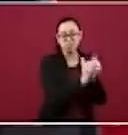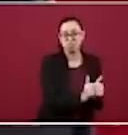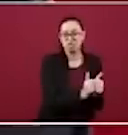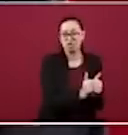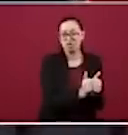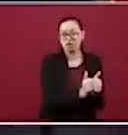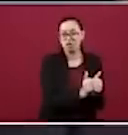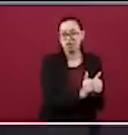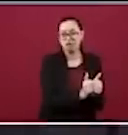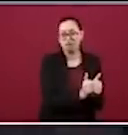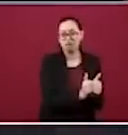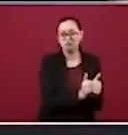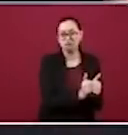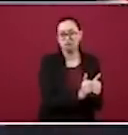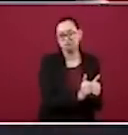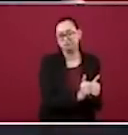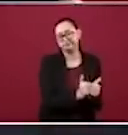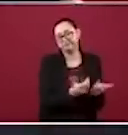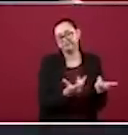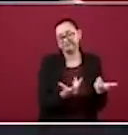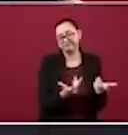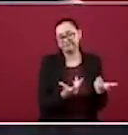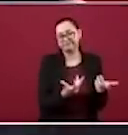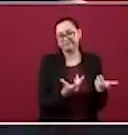desde luego, de manera